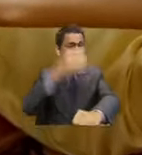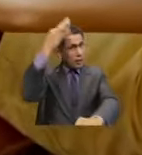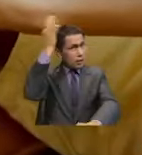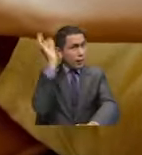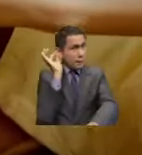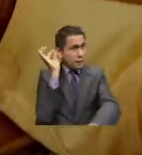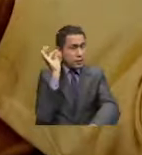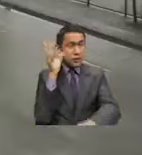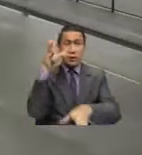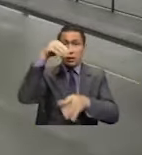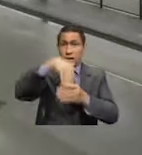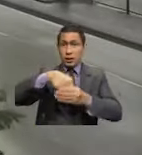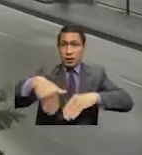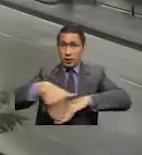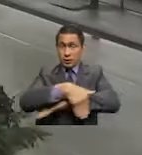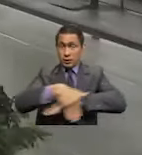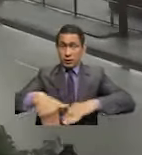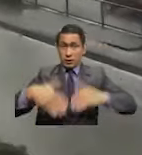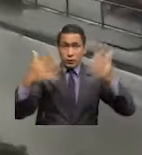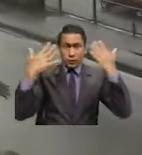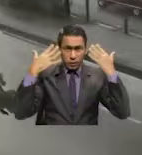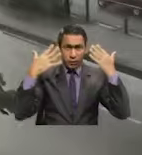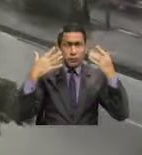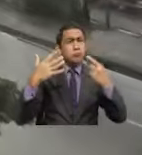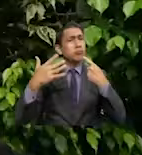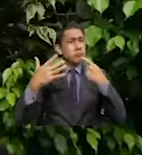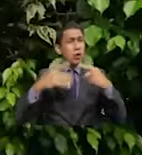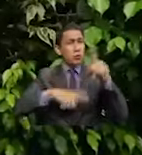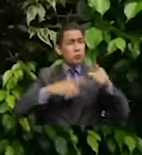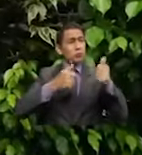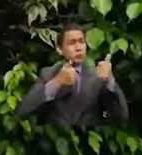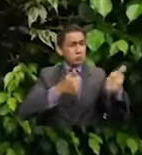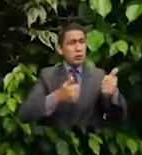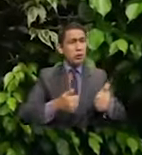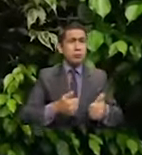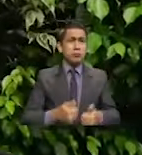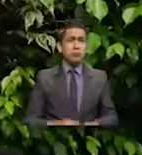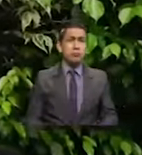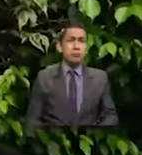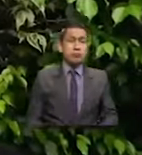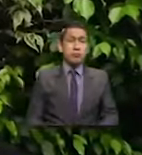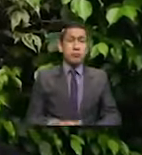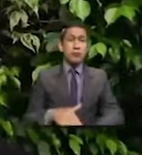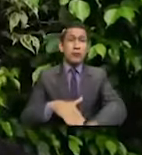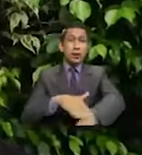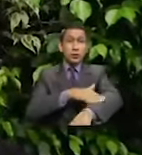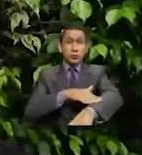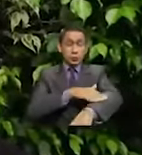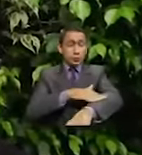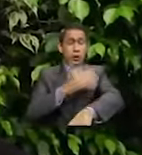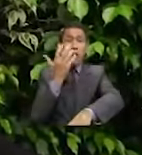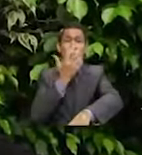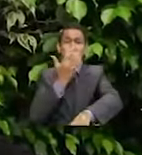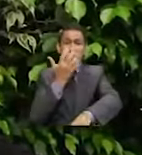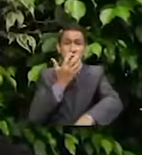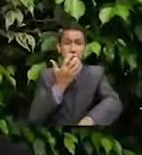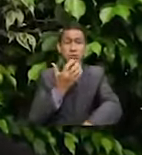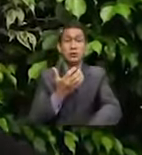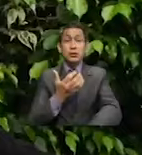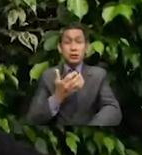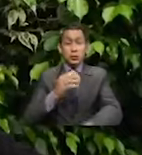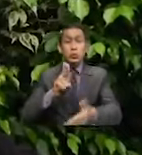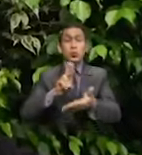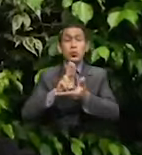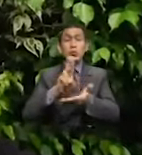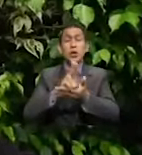las calles de Guayaquil hay quienes reconocen haber tenido buenos resultados. Una vez tuve una quemadura y me recomendaron ponerme sábila. Me